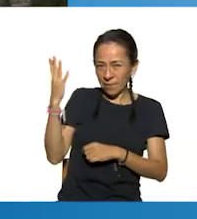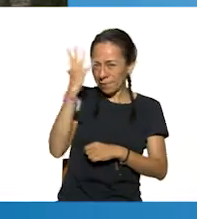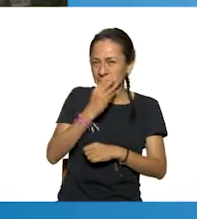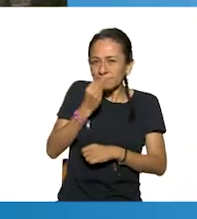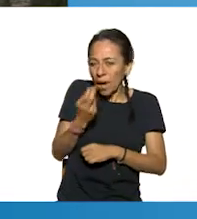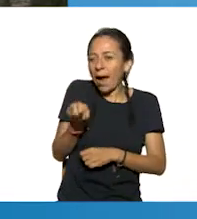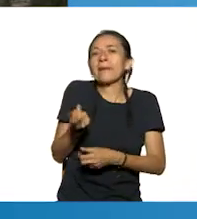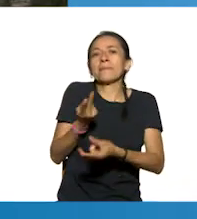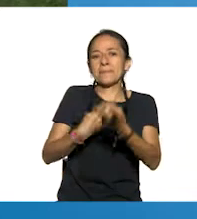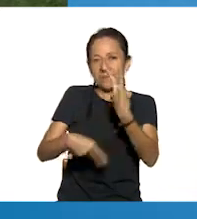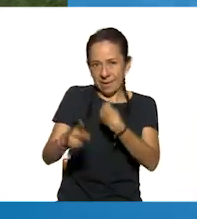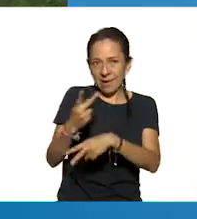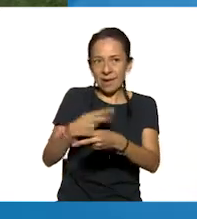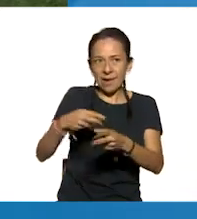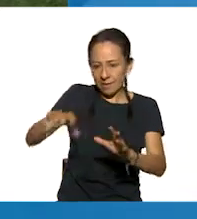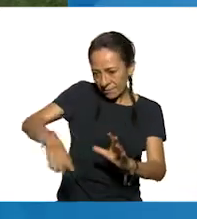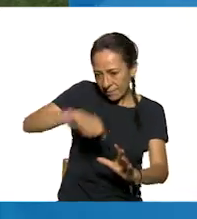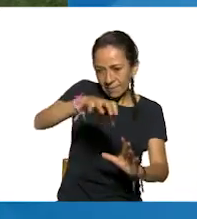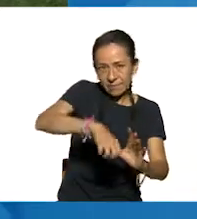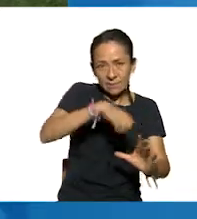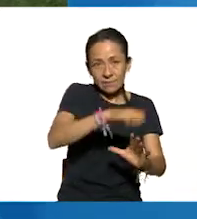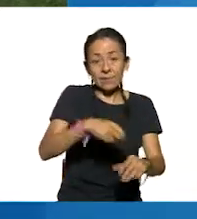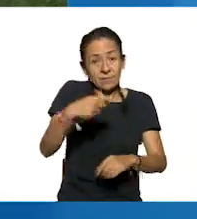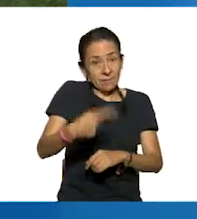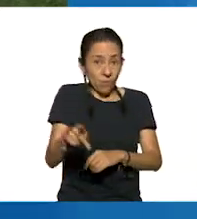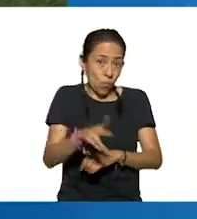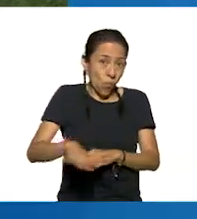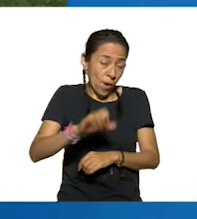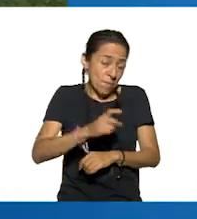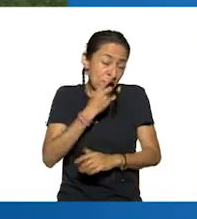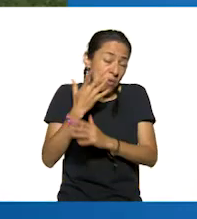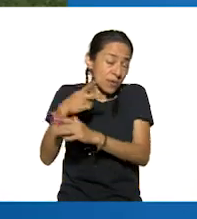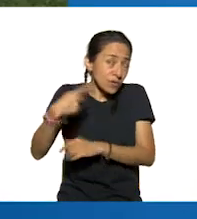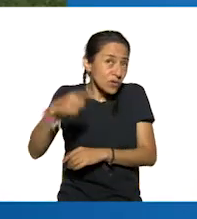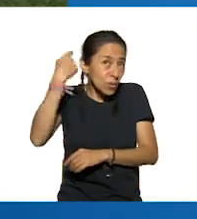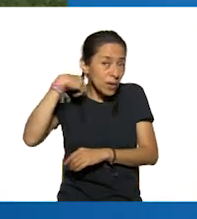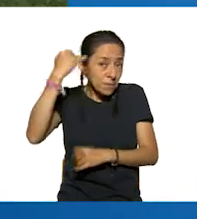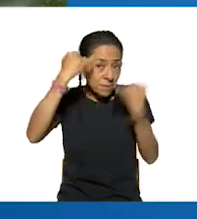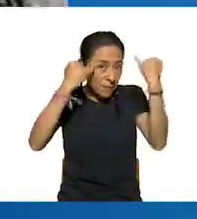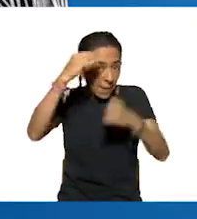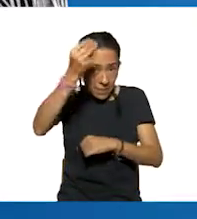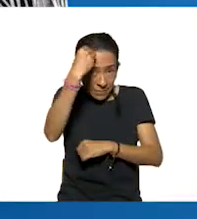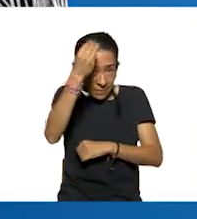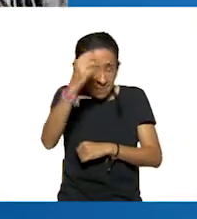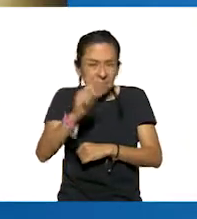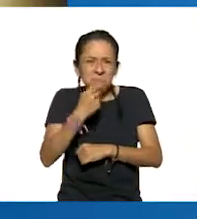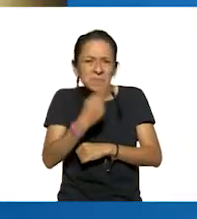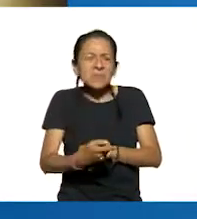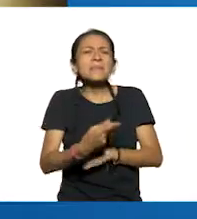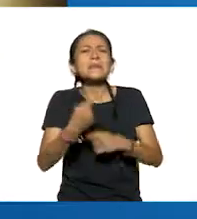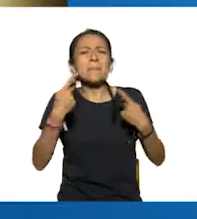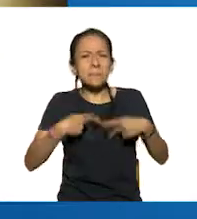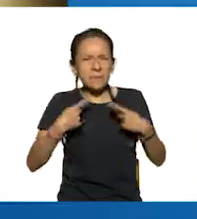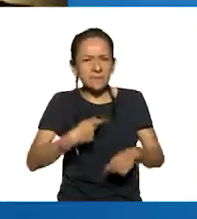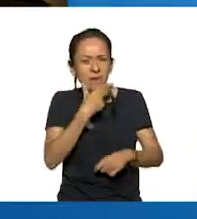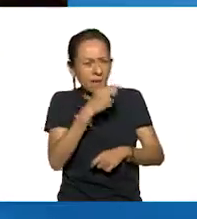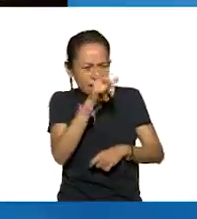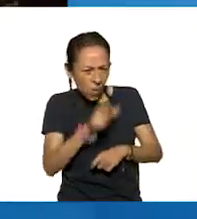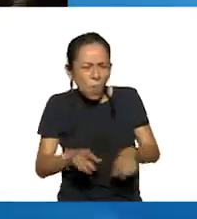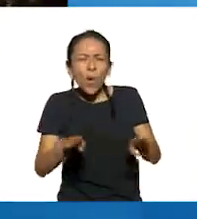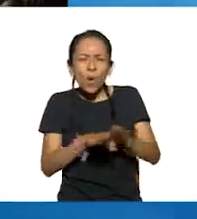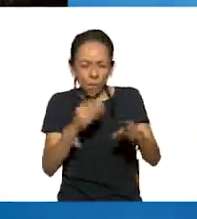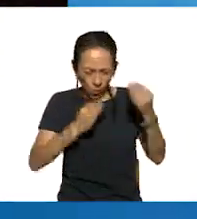La sabiduría popular dice que los hombres son hechos por el tiempo y la circunstancia que